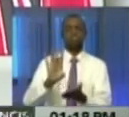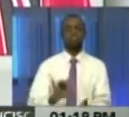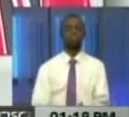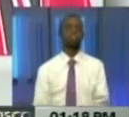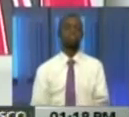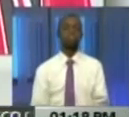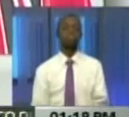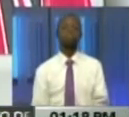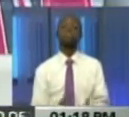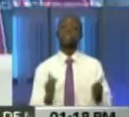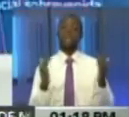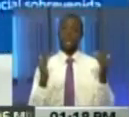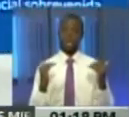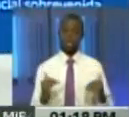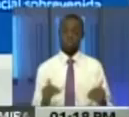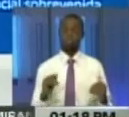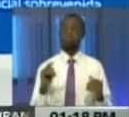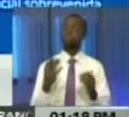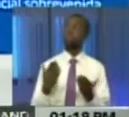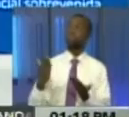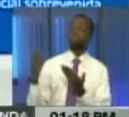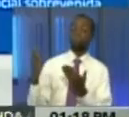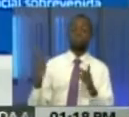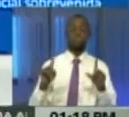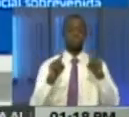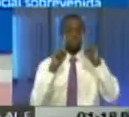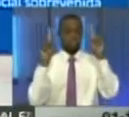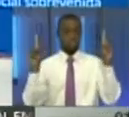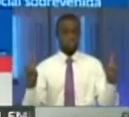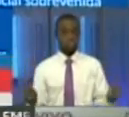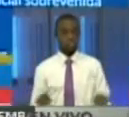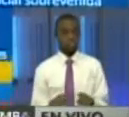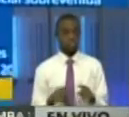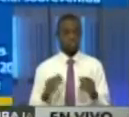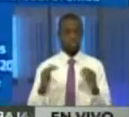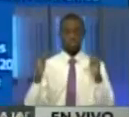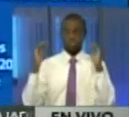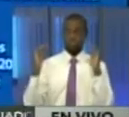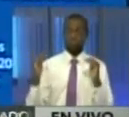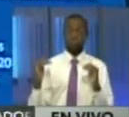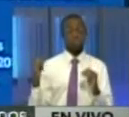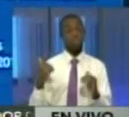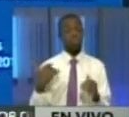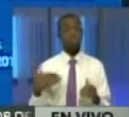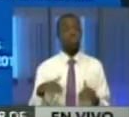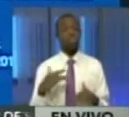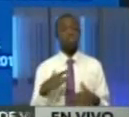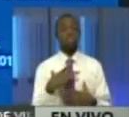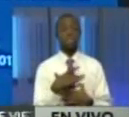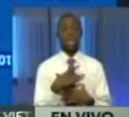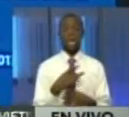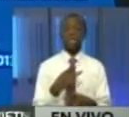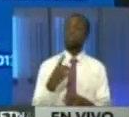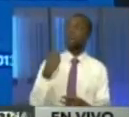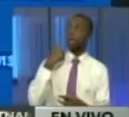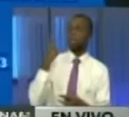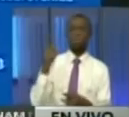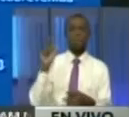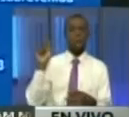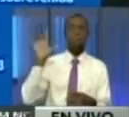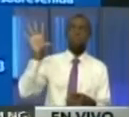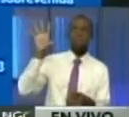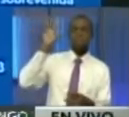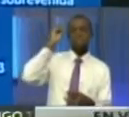Aquí tenemos una lámina que es también muy interesante, como digo yo, muy pedagógicamente, en el sentido que lo